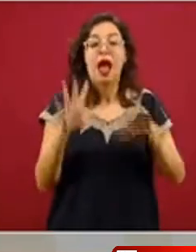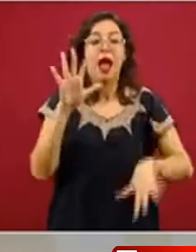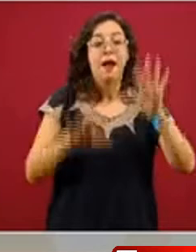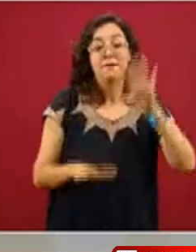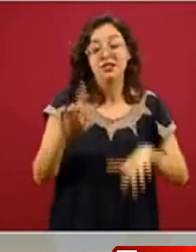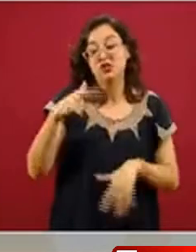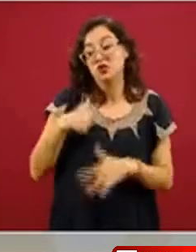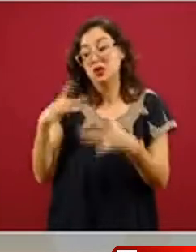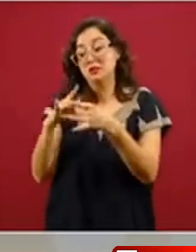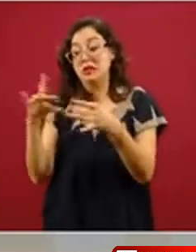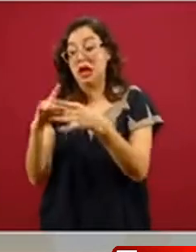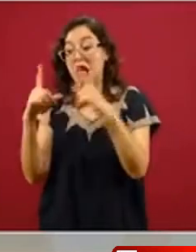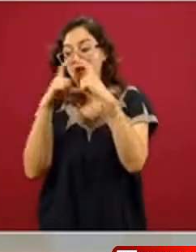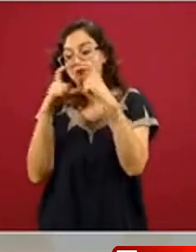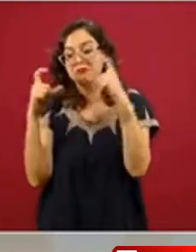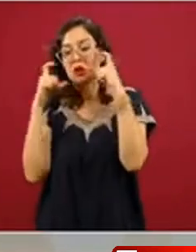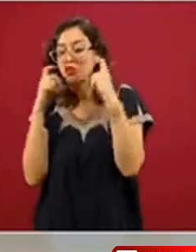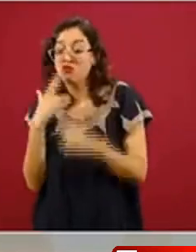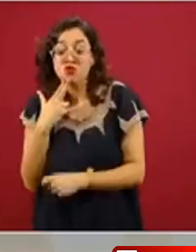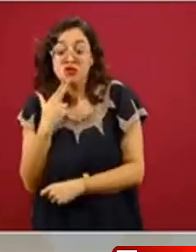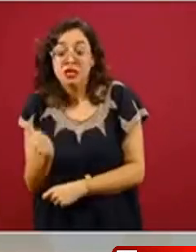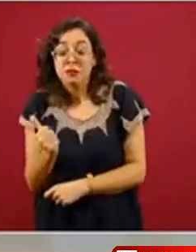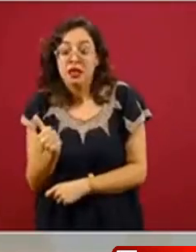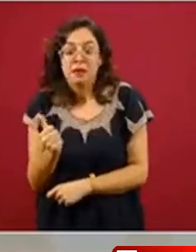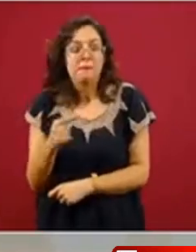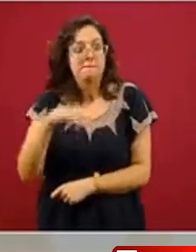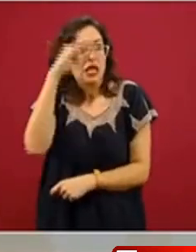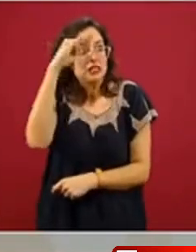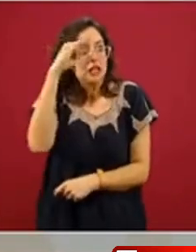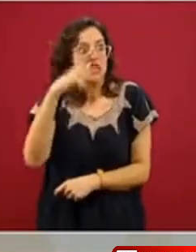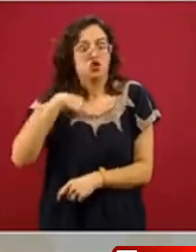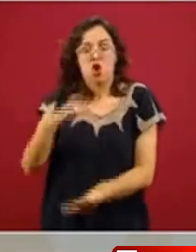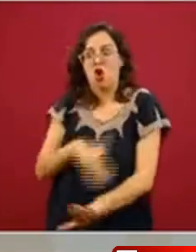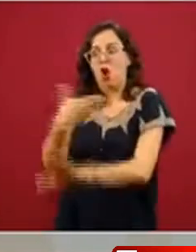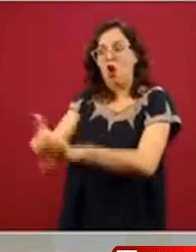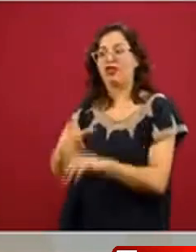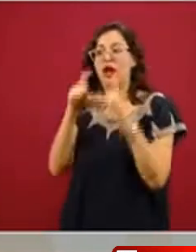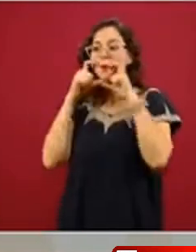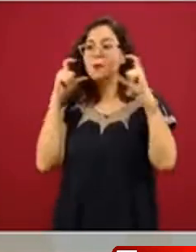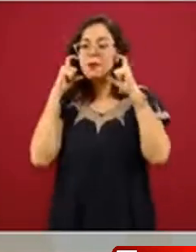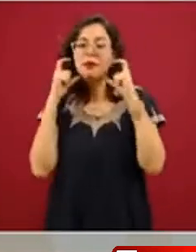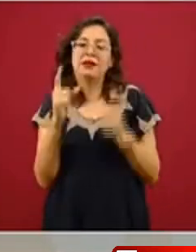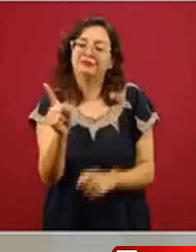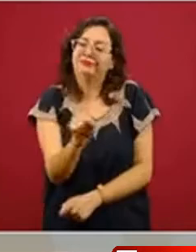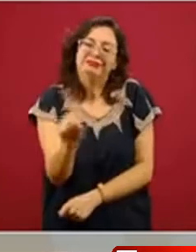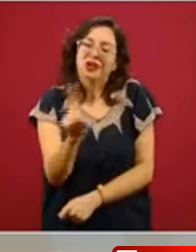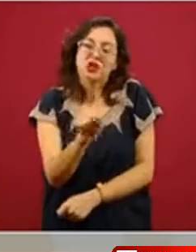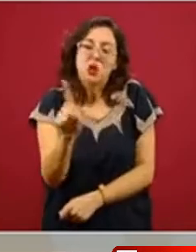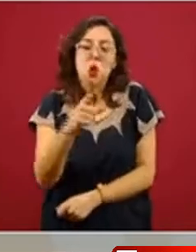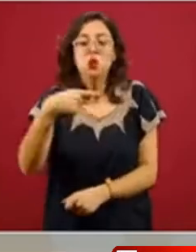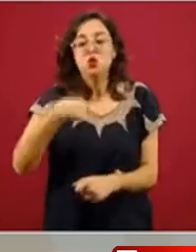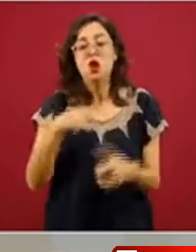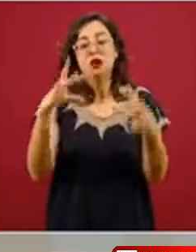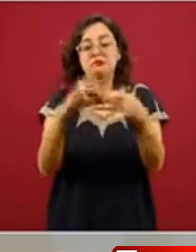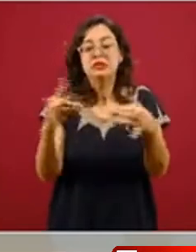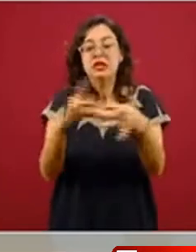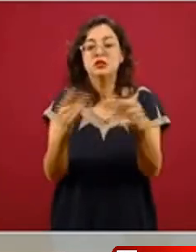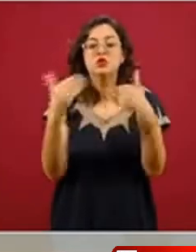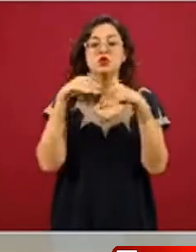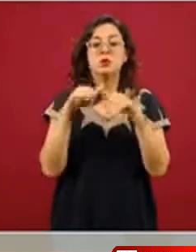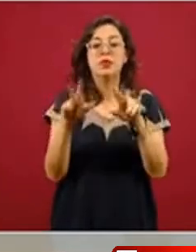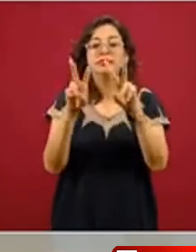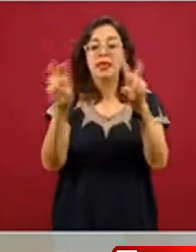cubrebocas, se me identificó como el enemigo de los cubrebocas. Cuando he dado en innumerables ocasiones una explicación técnica